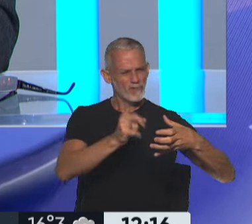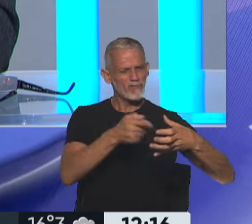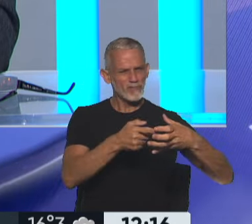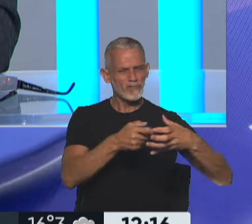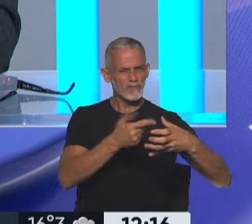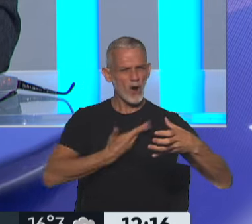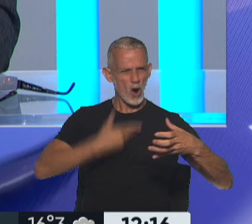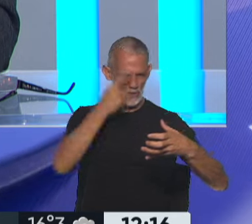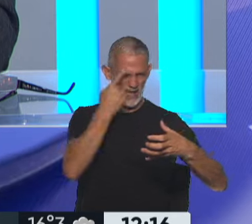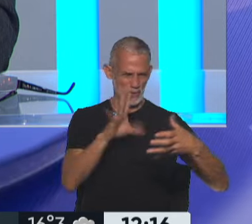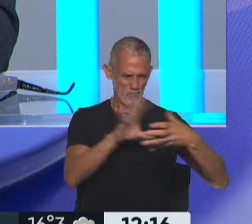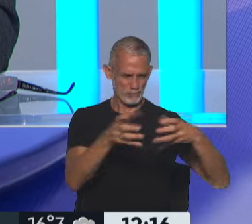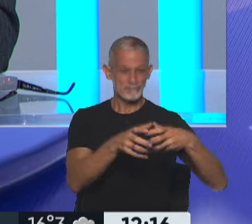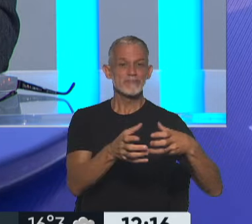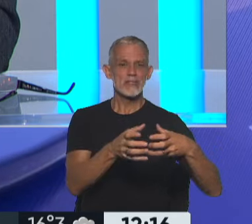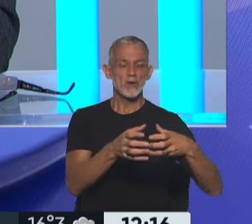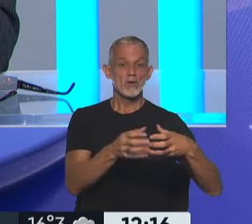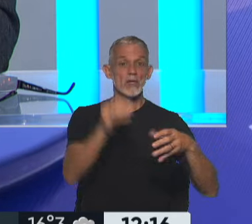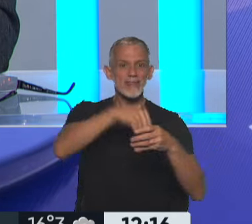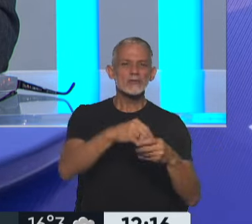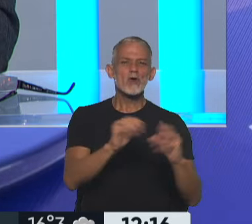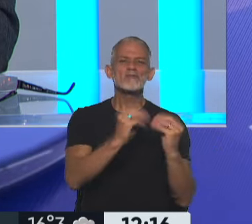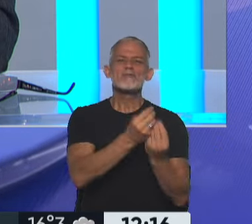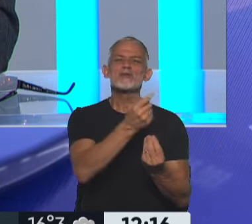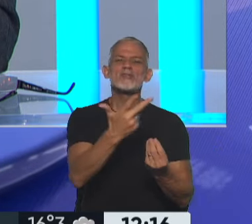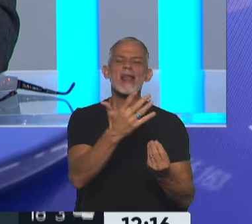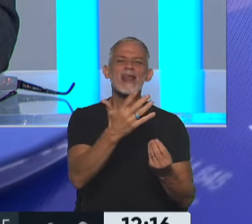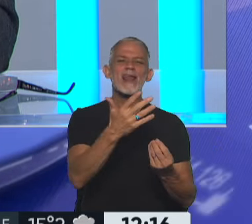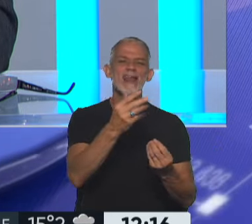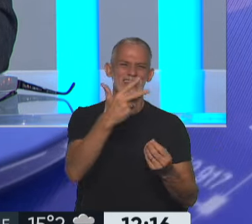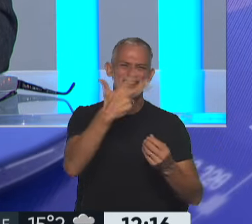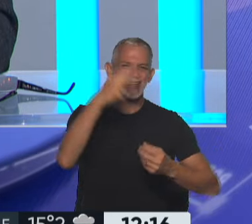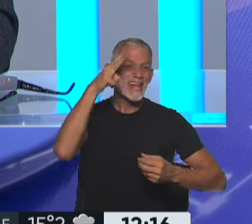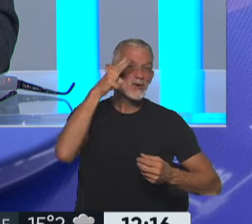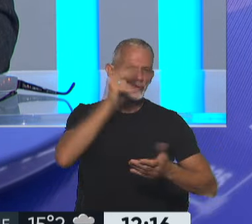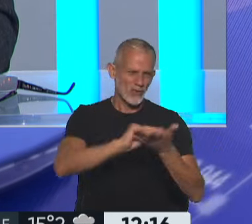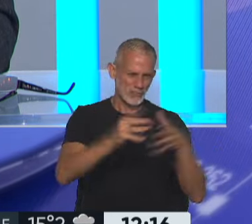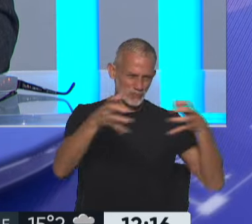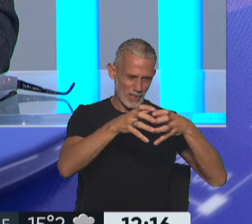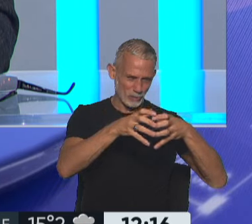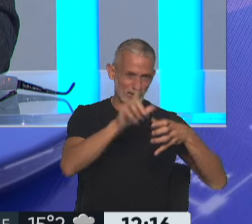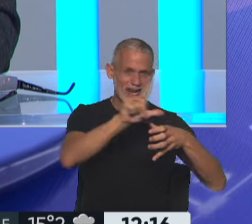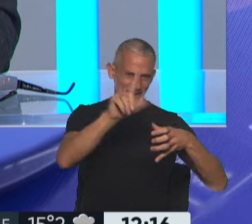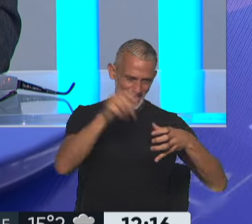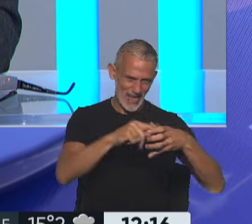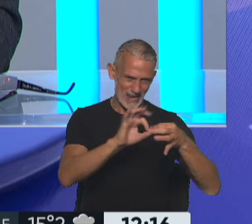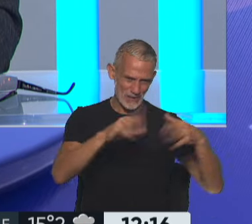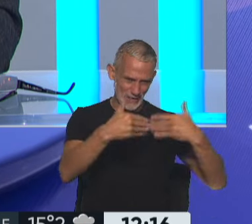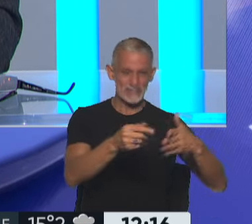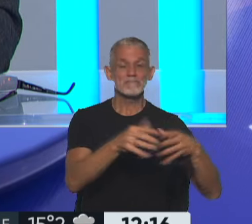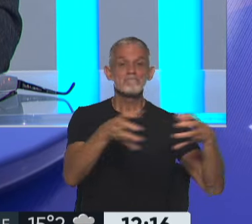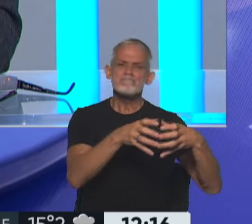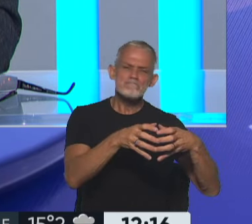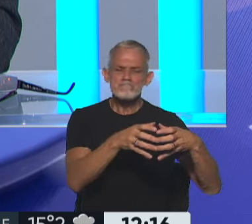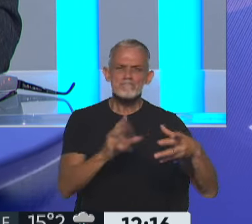oficialismo eh Y está dentro de los los 38 diputados que ahora quedan en la en la libertad avanza eh ante la